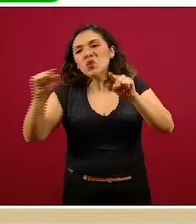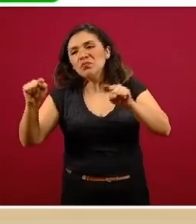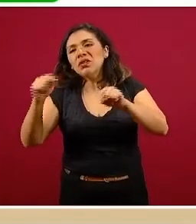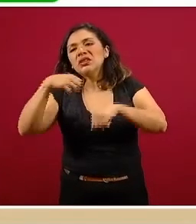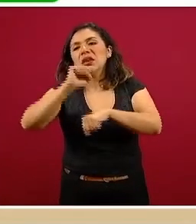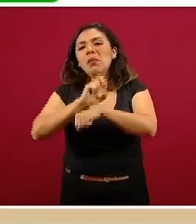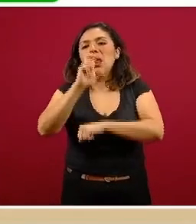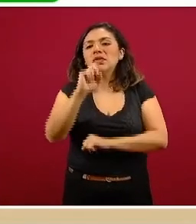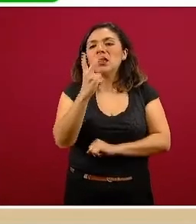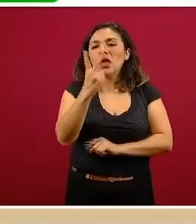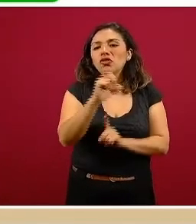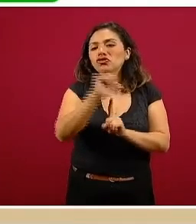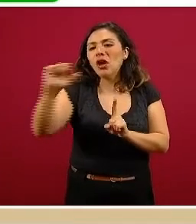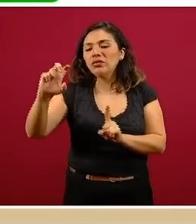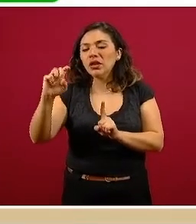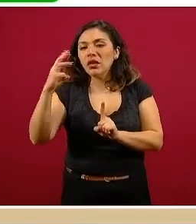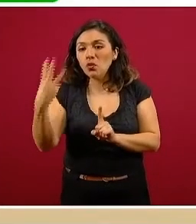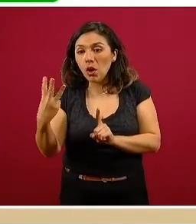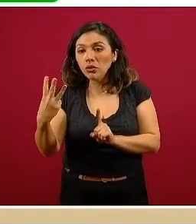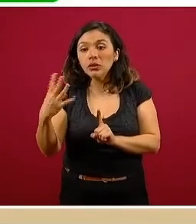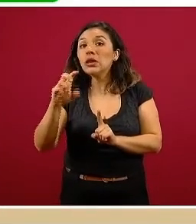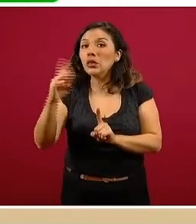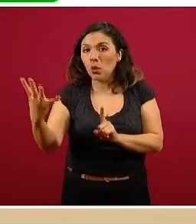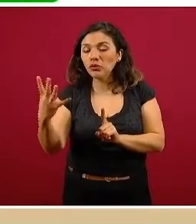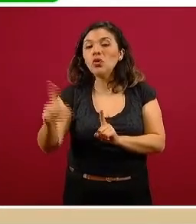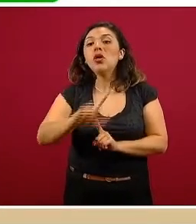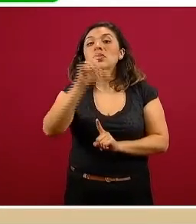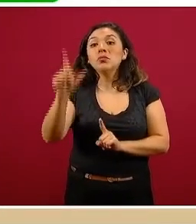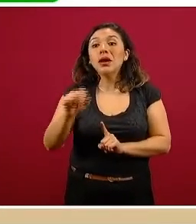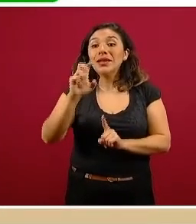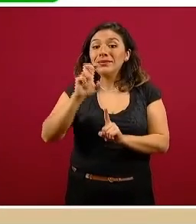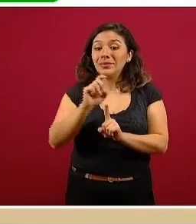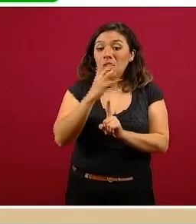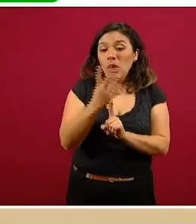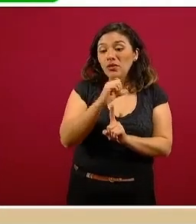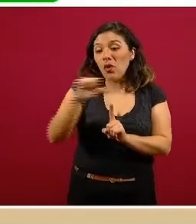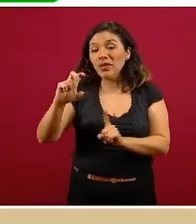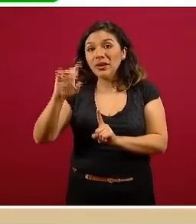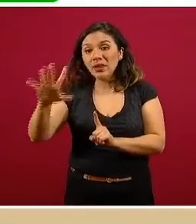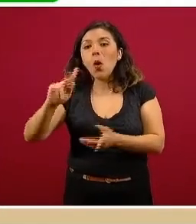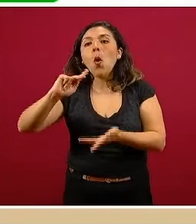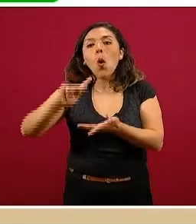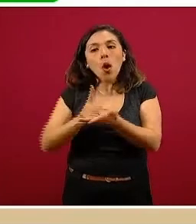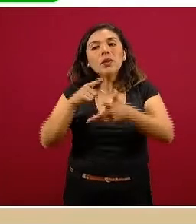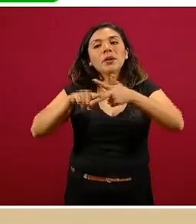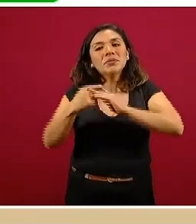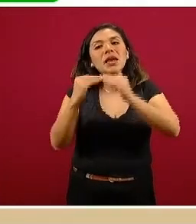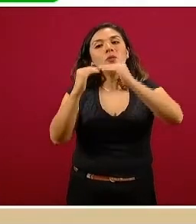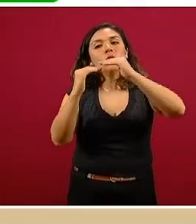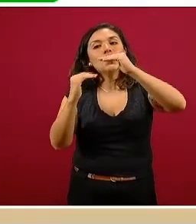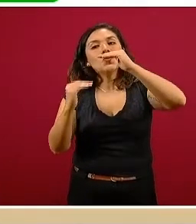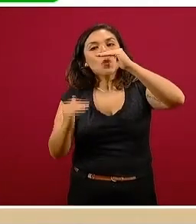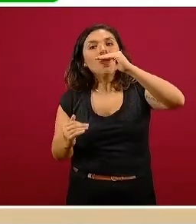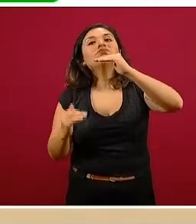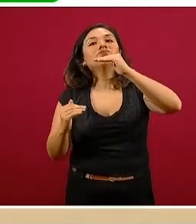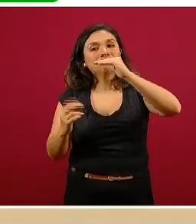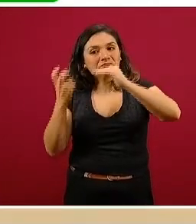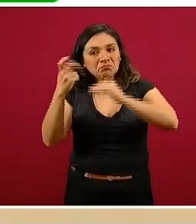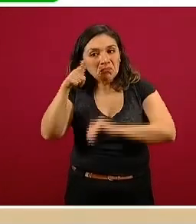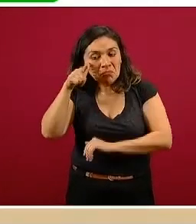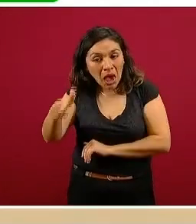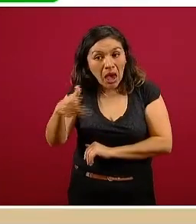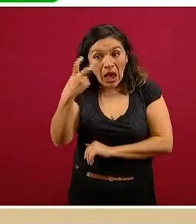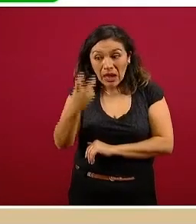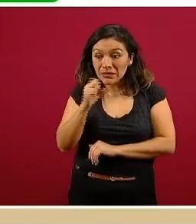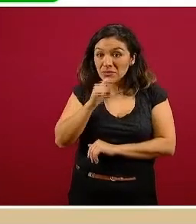semana 32 a la 34, y de la 34 a la 35 nuevamente inicia un descenso, el cual